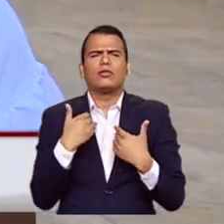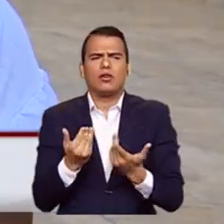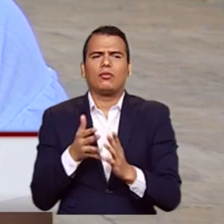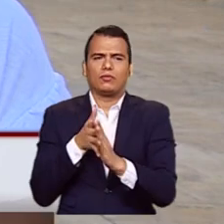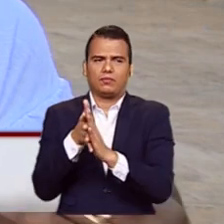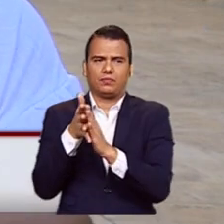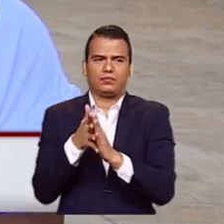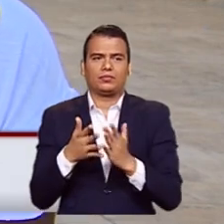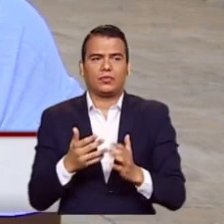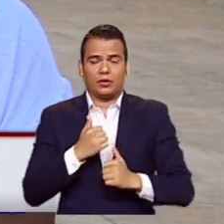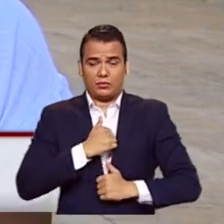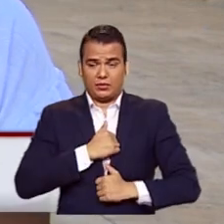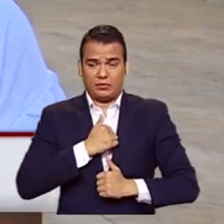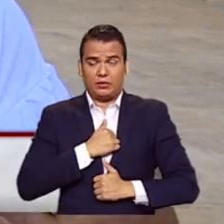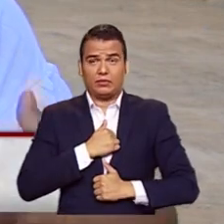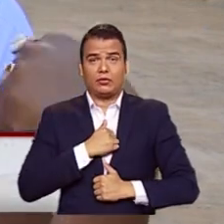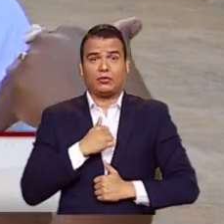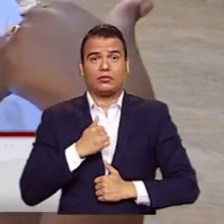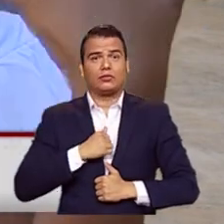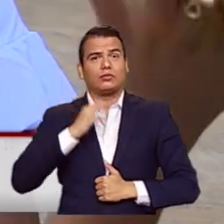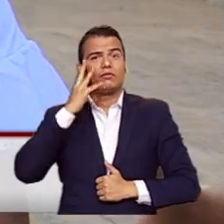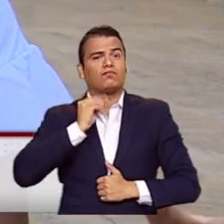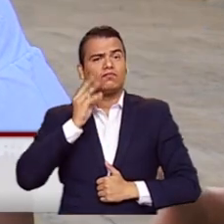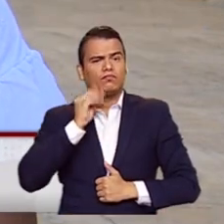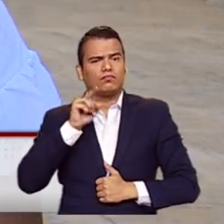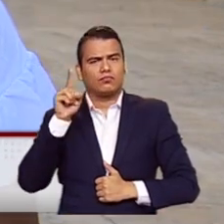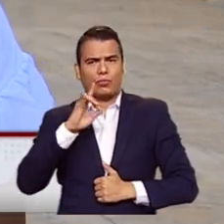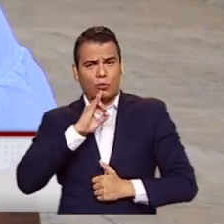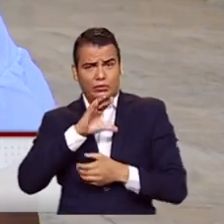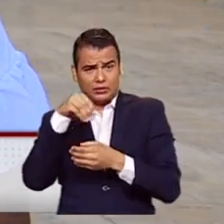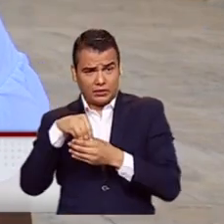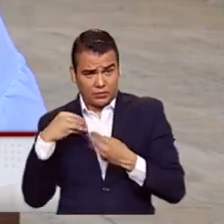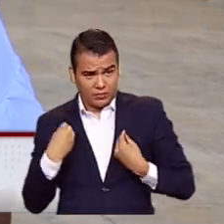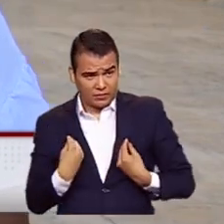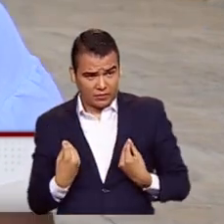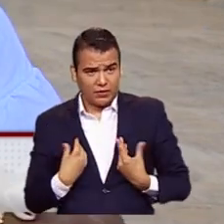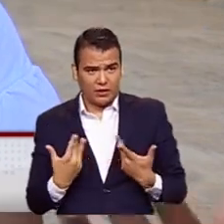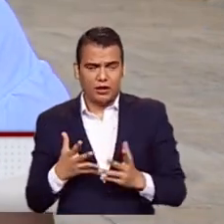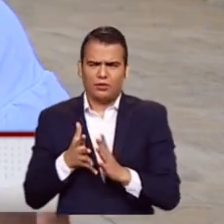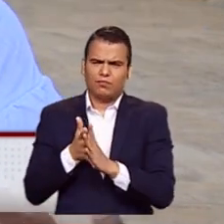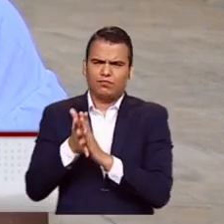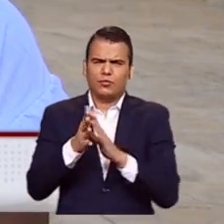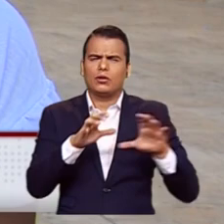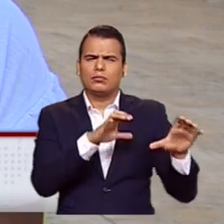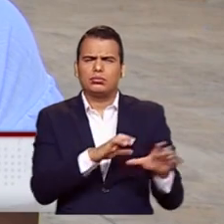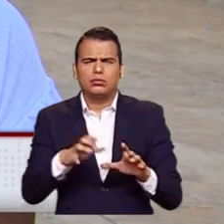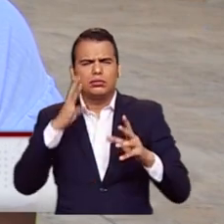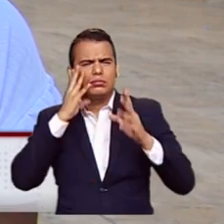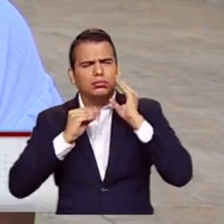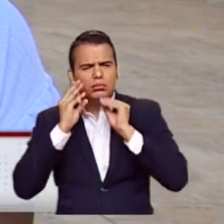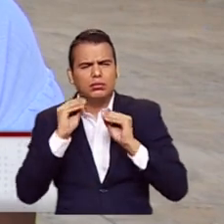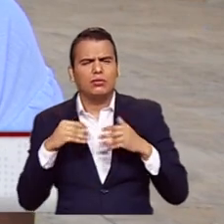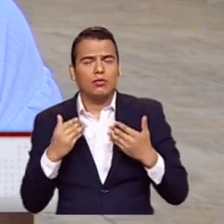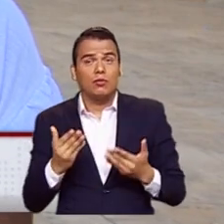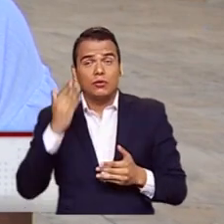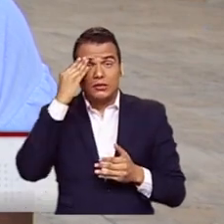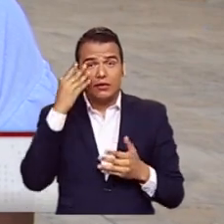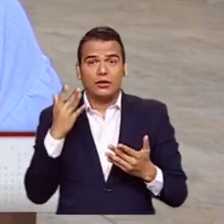experiencia como una mujer afro-latina viviendo en Estados Unidos y pues como todos los retos que se presentan cuando